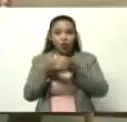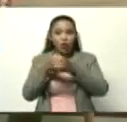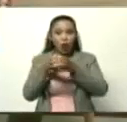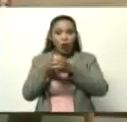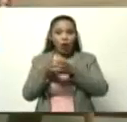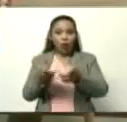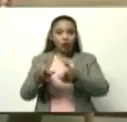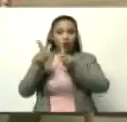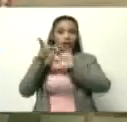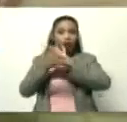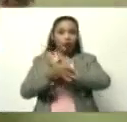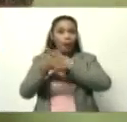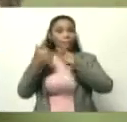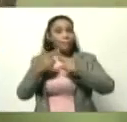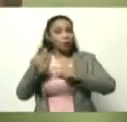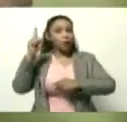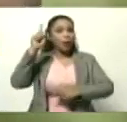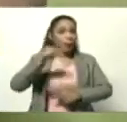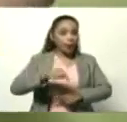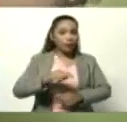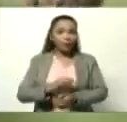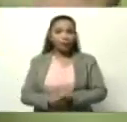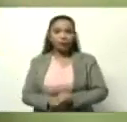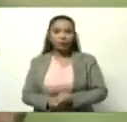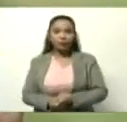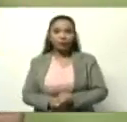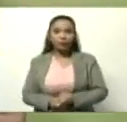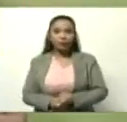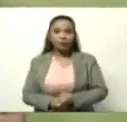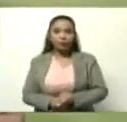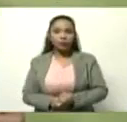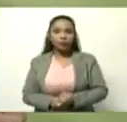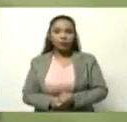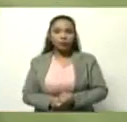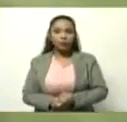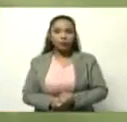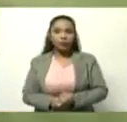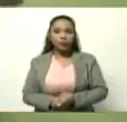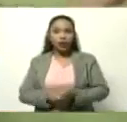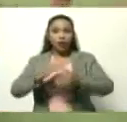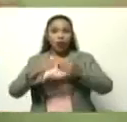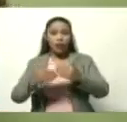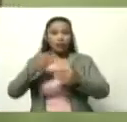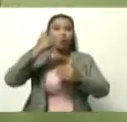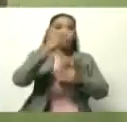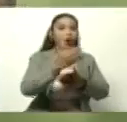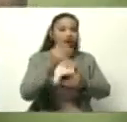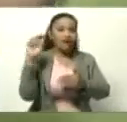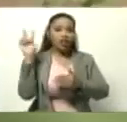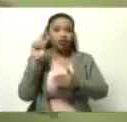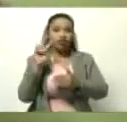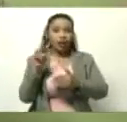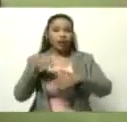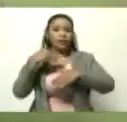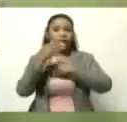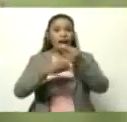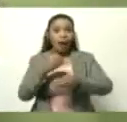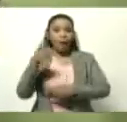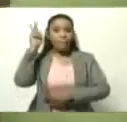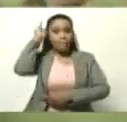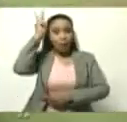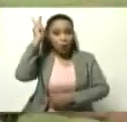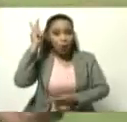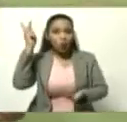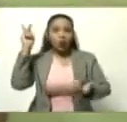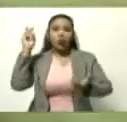de digamos de de lo que posteriormente será venezuela será perú será